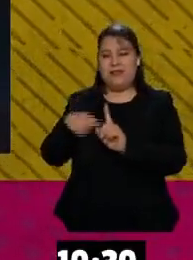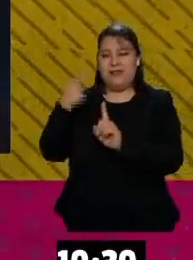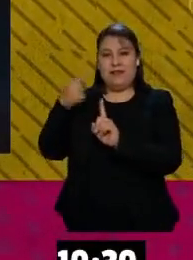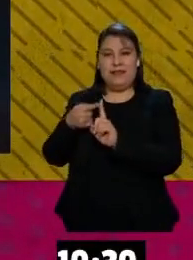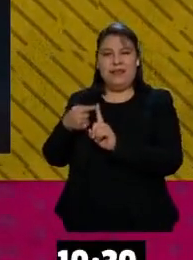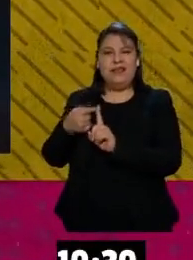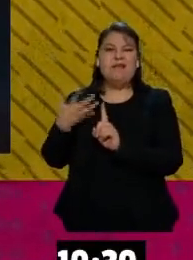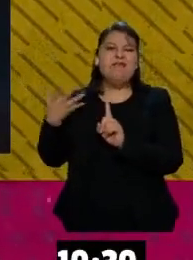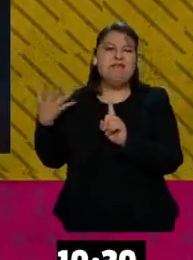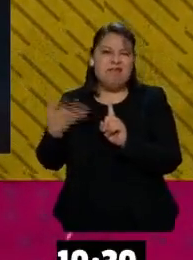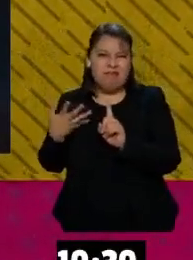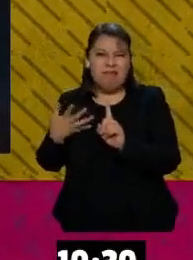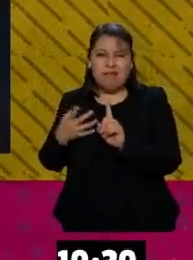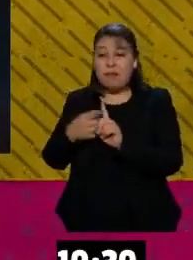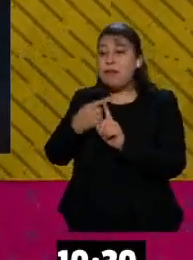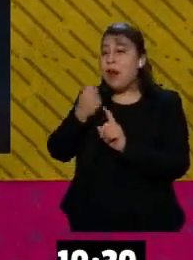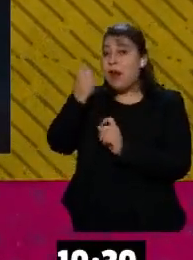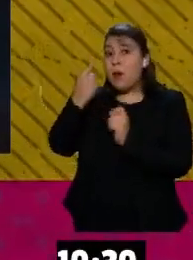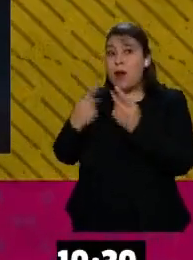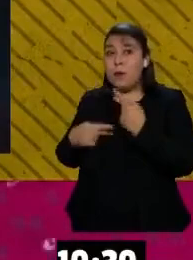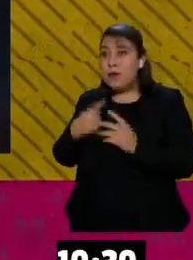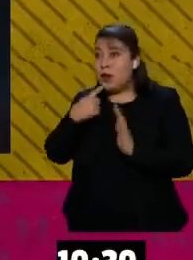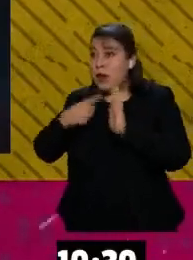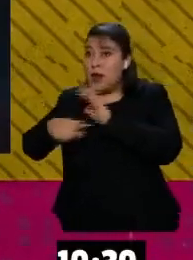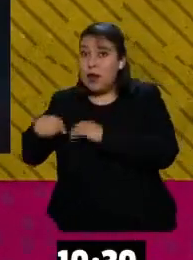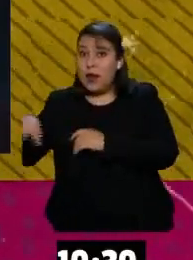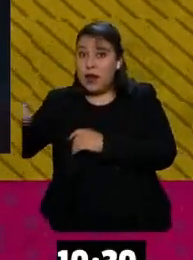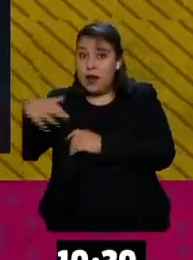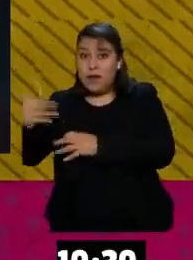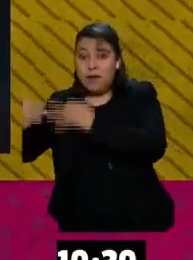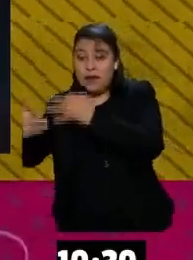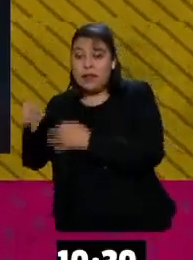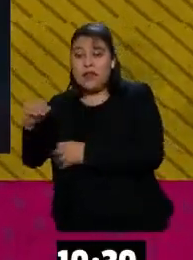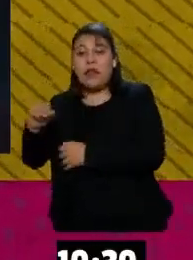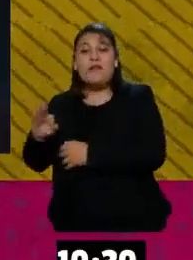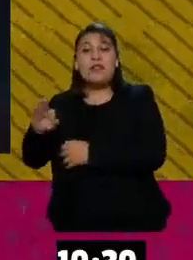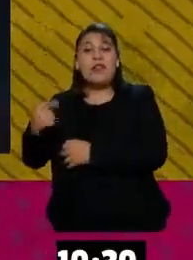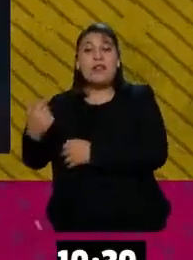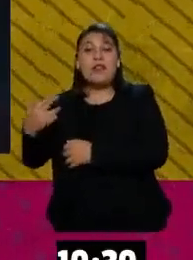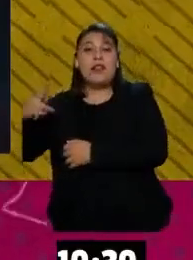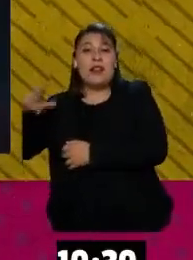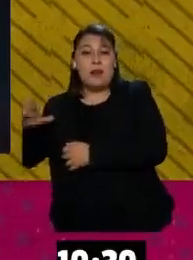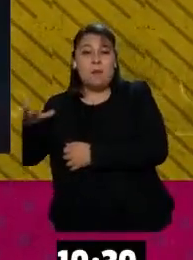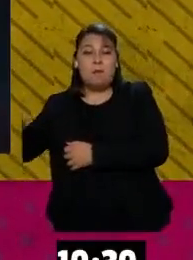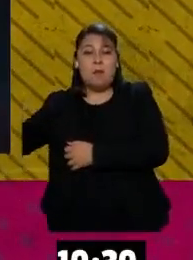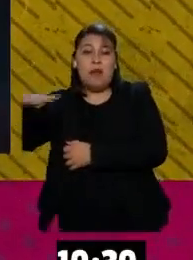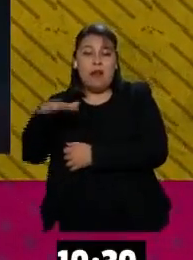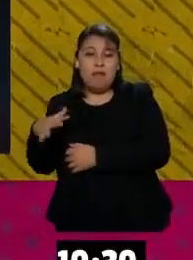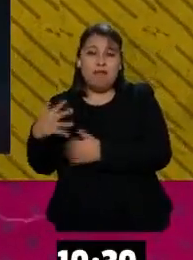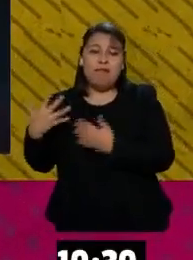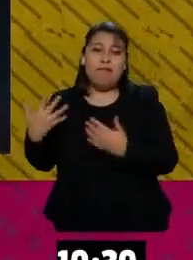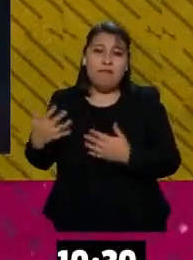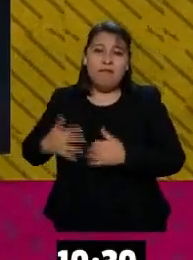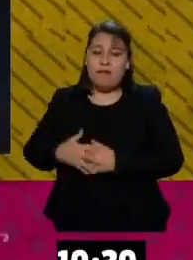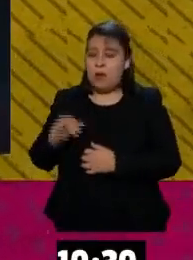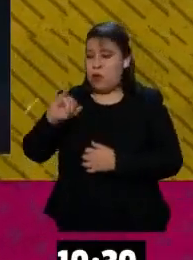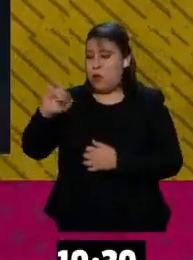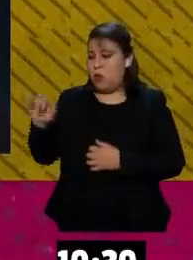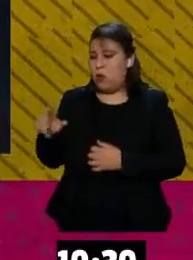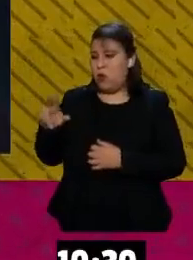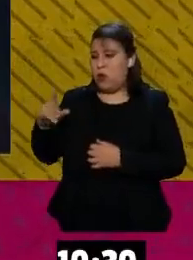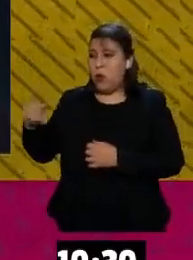favor de algunos inculpados por la Fiscalía General de la República para solucionarles el problema. Por eso Julio Scherer, en ese